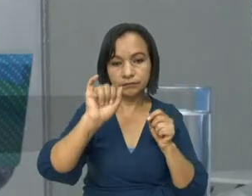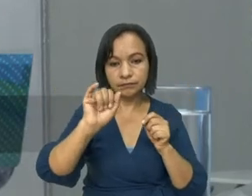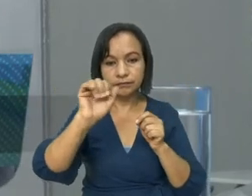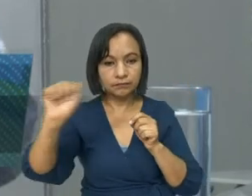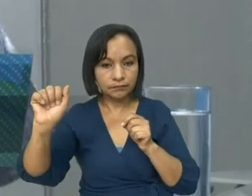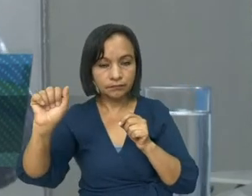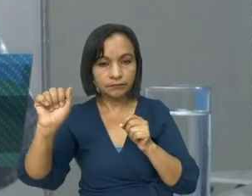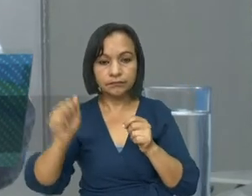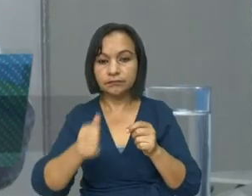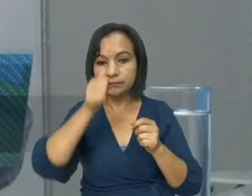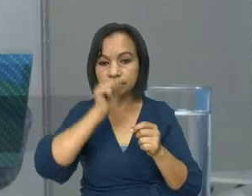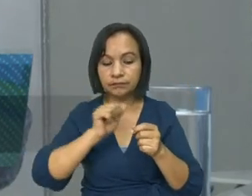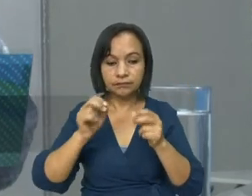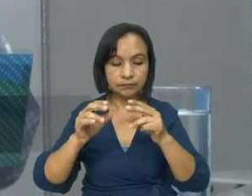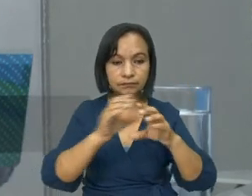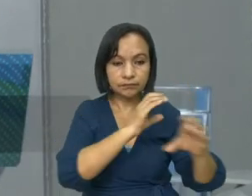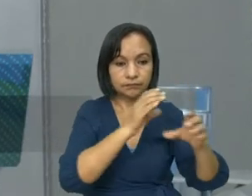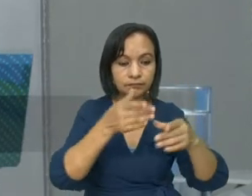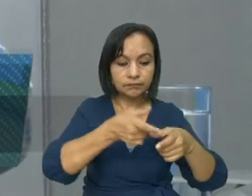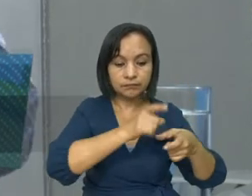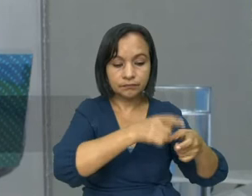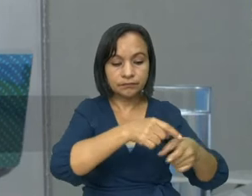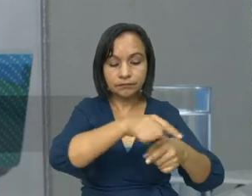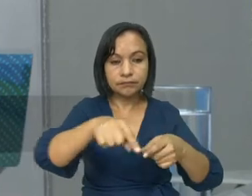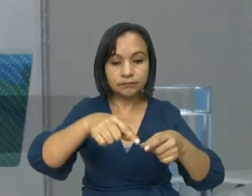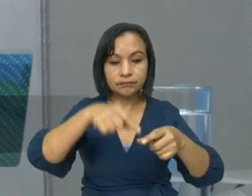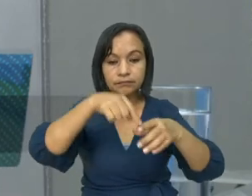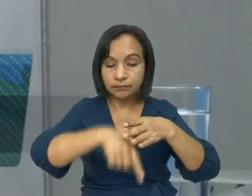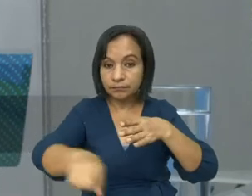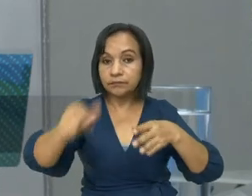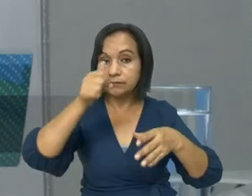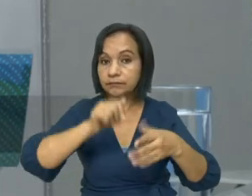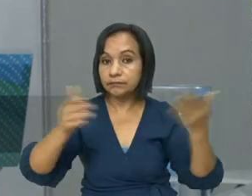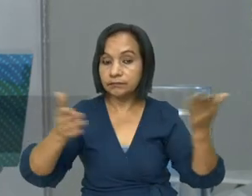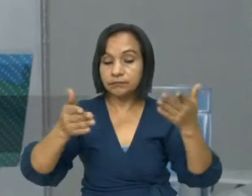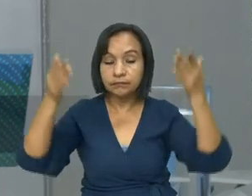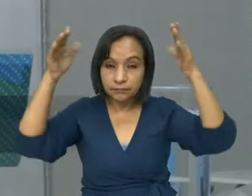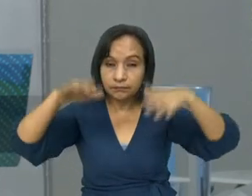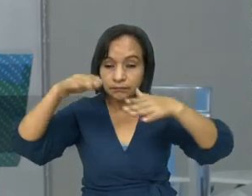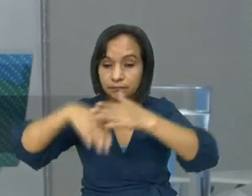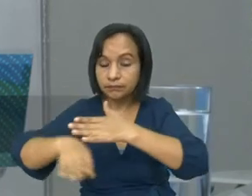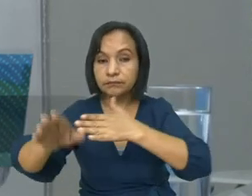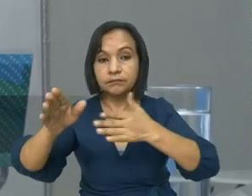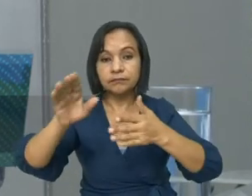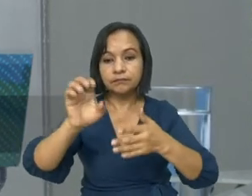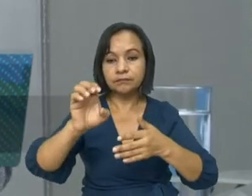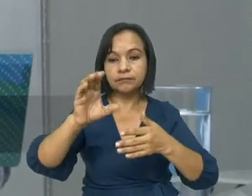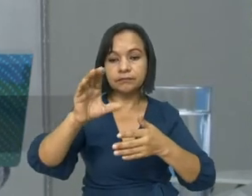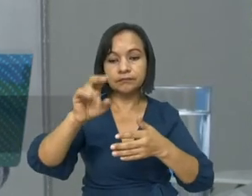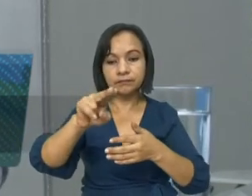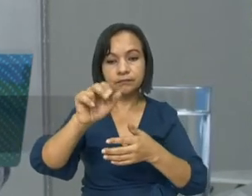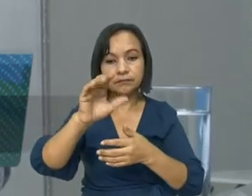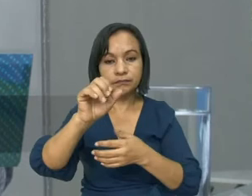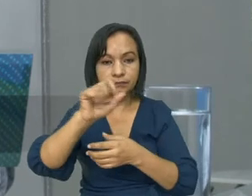y acueductos y alcantarillado. Esa es la instancia como ENACAL, digamos. Y están